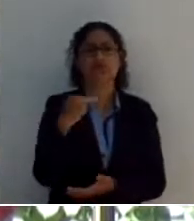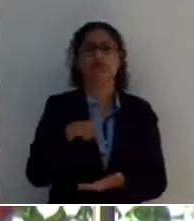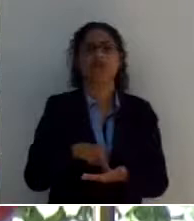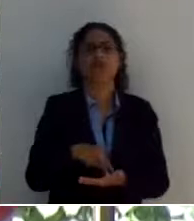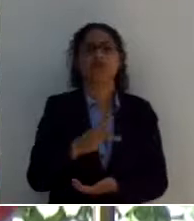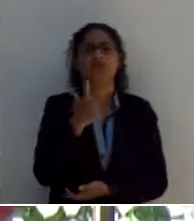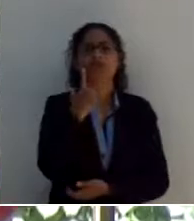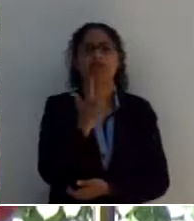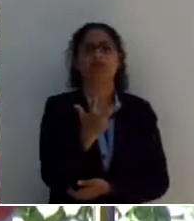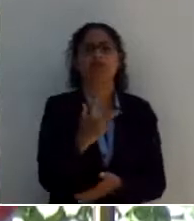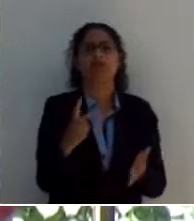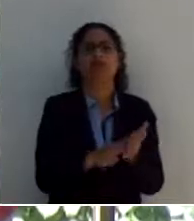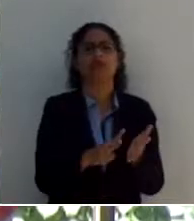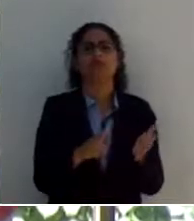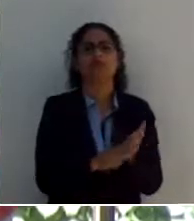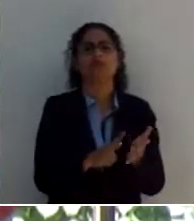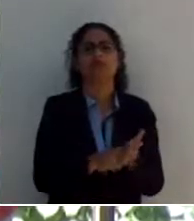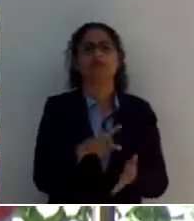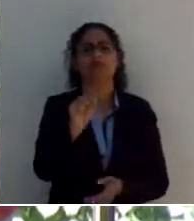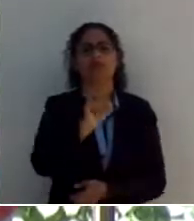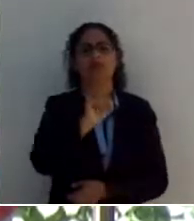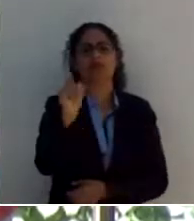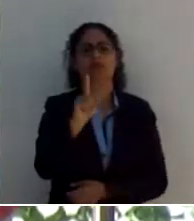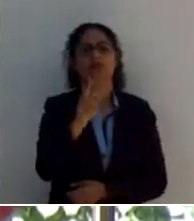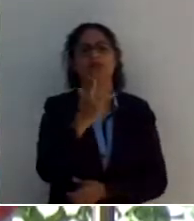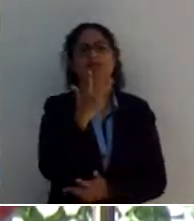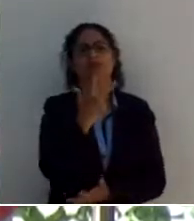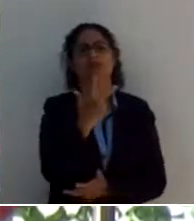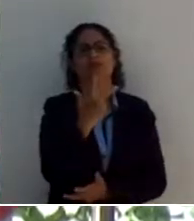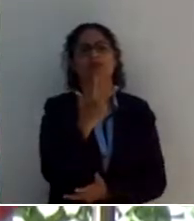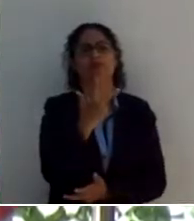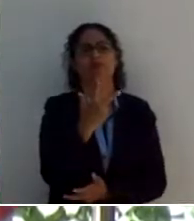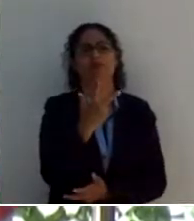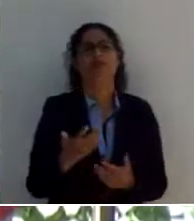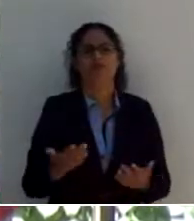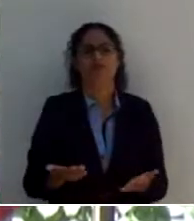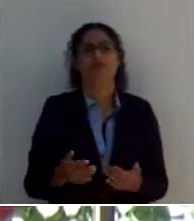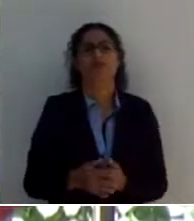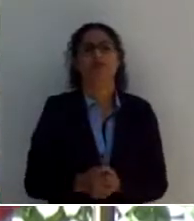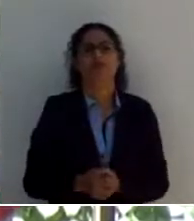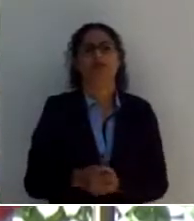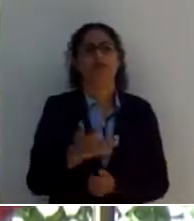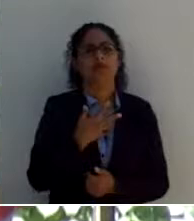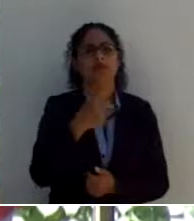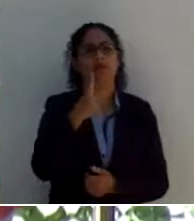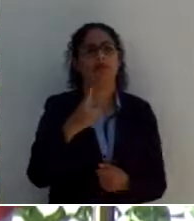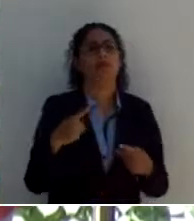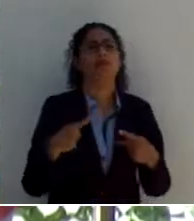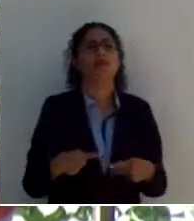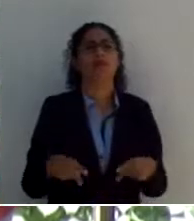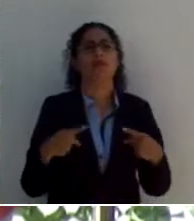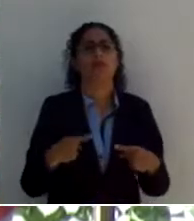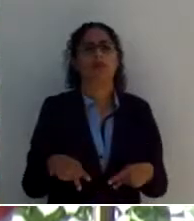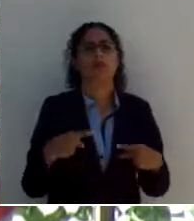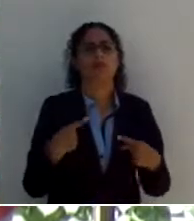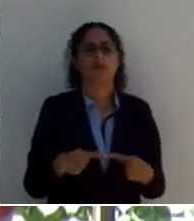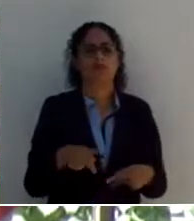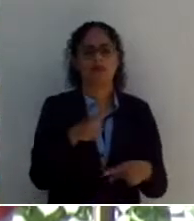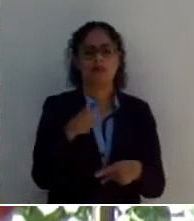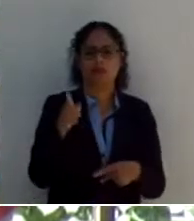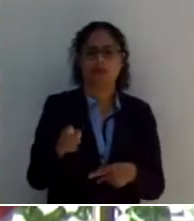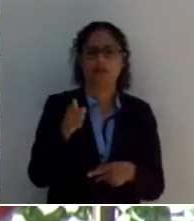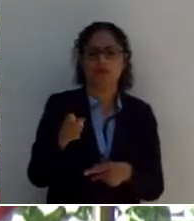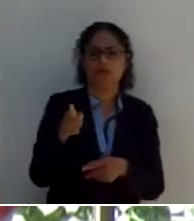respondió con valor y profesionalismo y abatió a un sujeto que tenía sometido